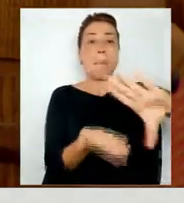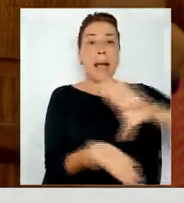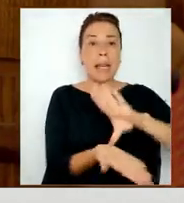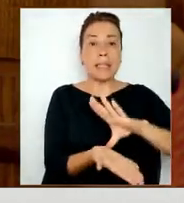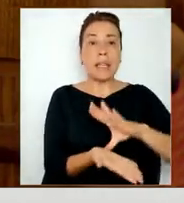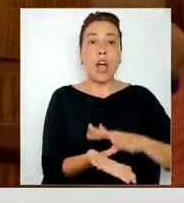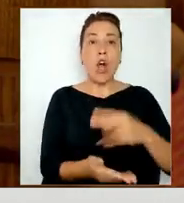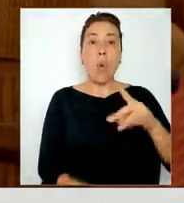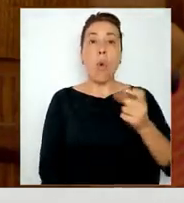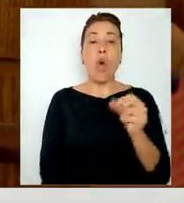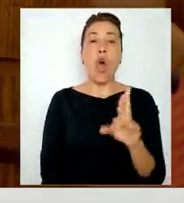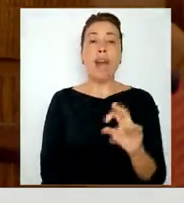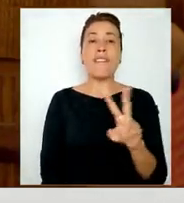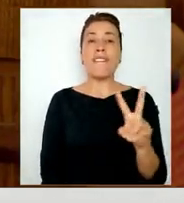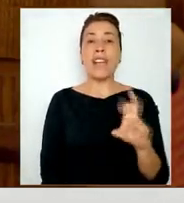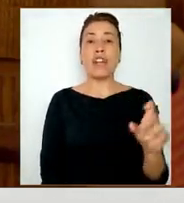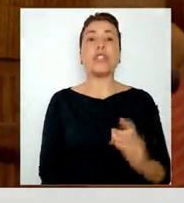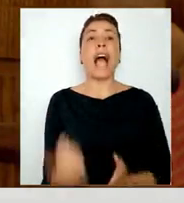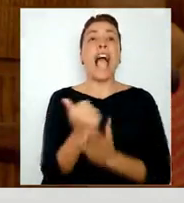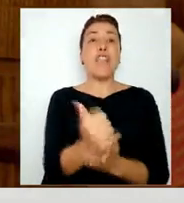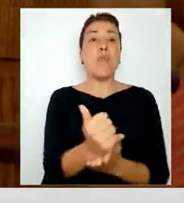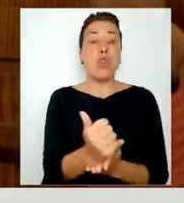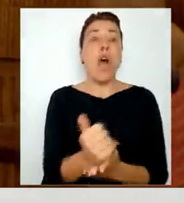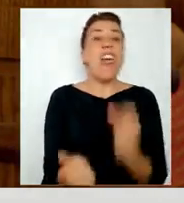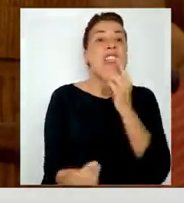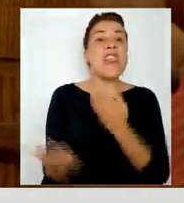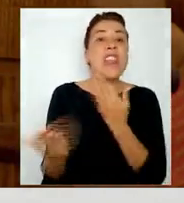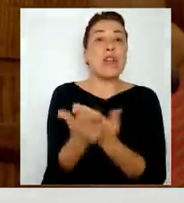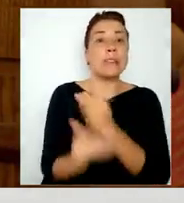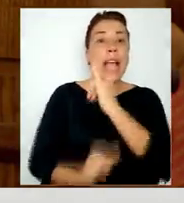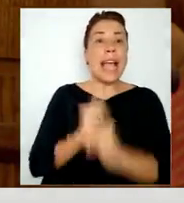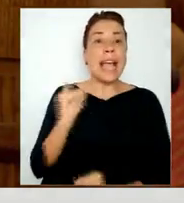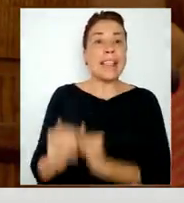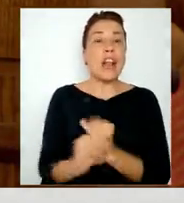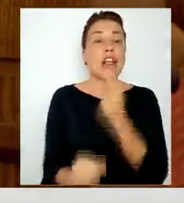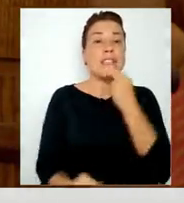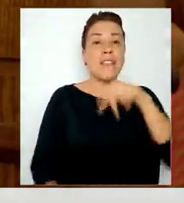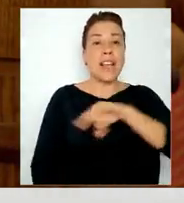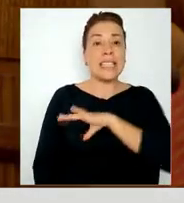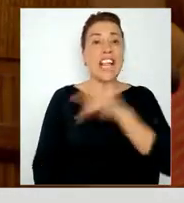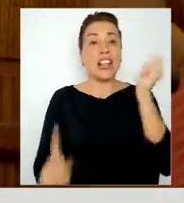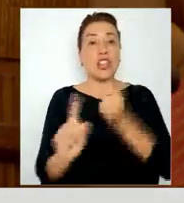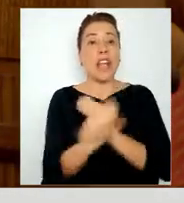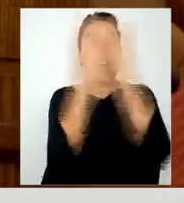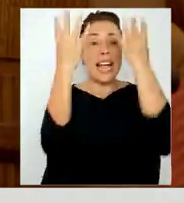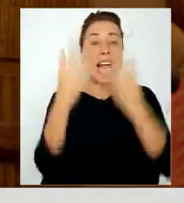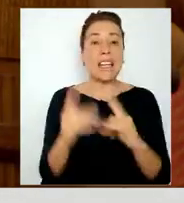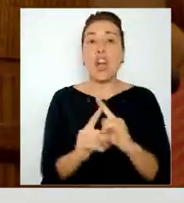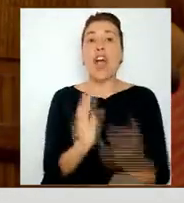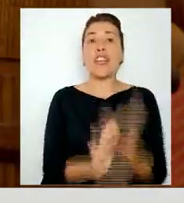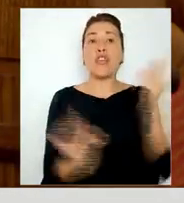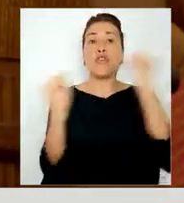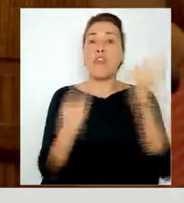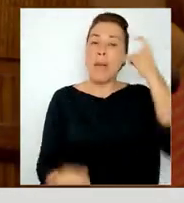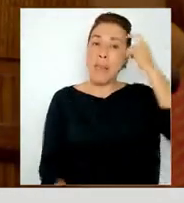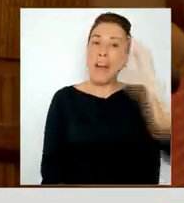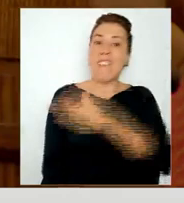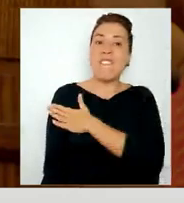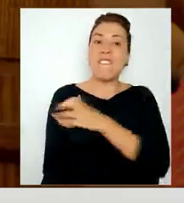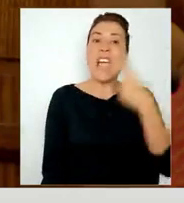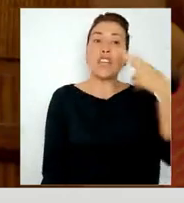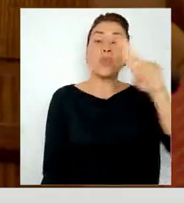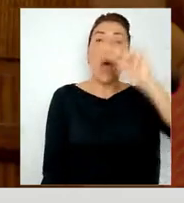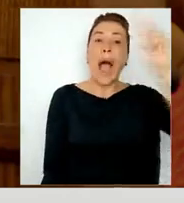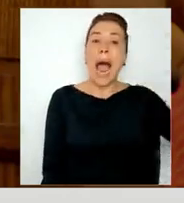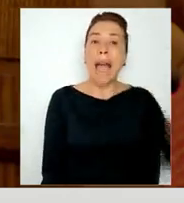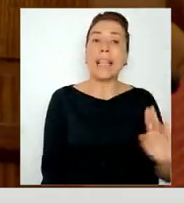activamente con la denuncia internacional de lo que ocurría en Chile ni la tortura ni la cárcel la habían arrebatado sus convicciones la fe en su arte y la esperanza de que